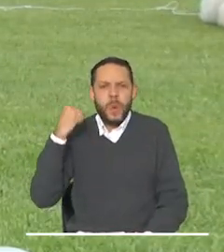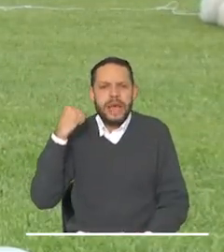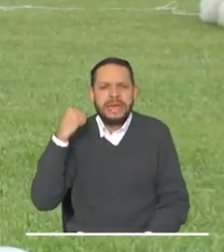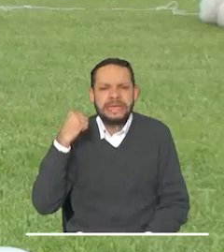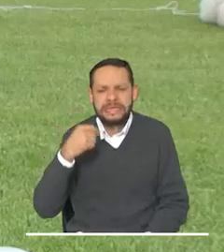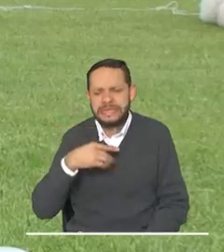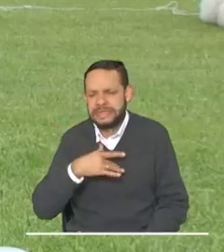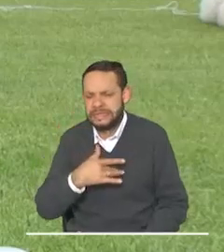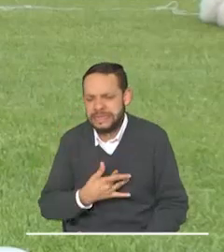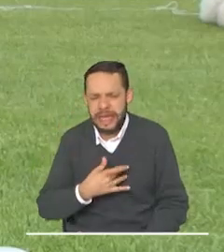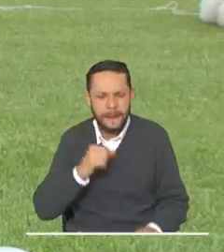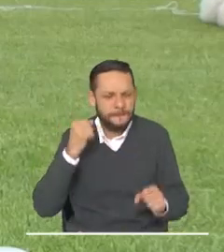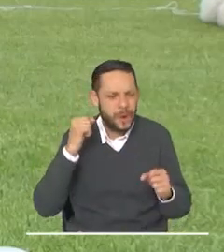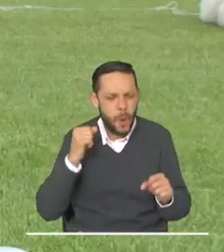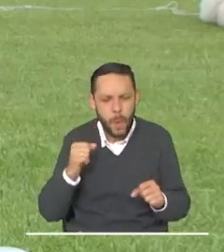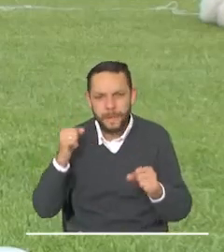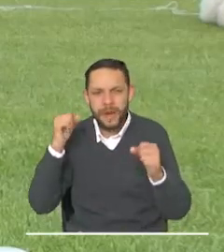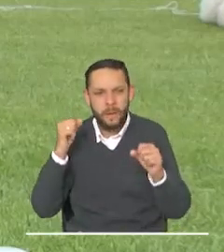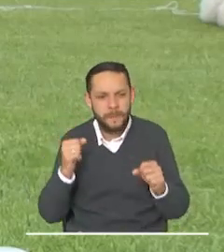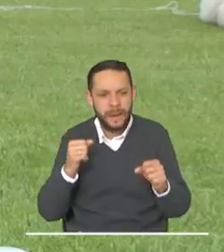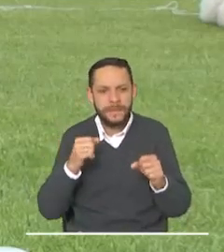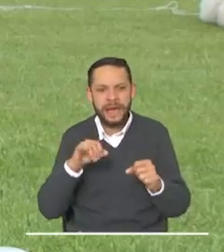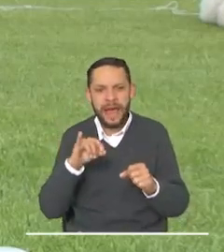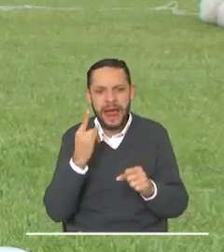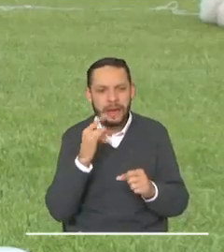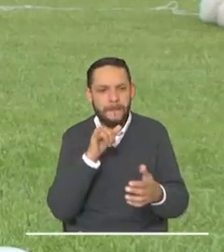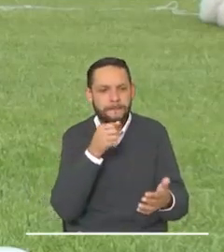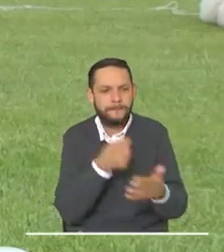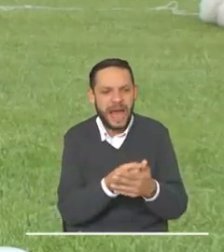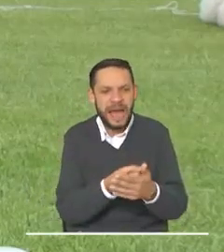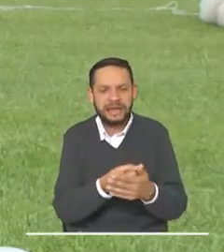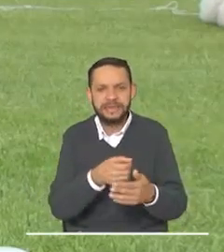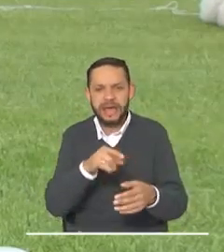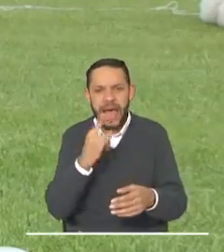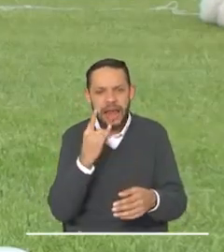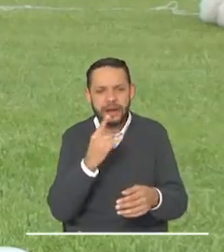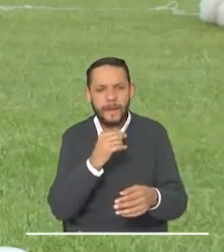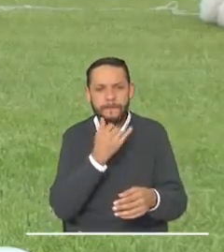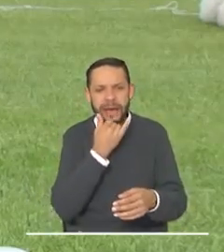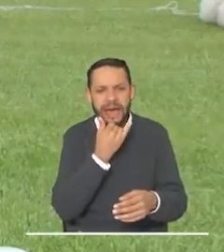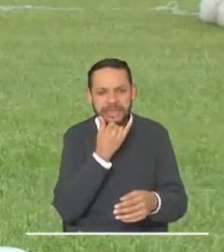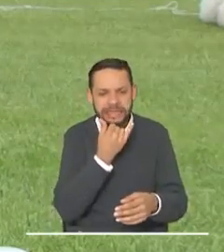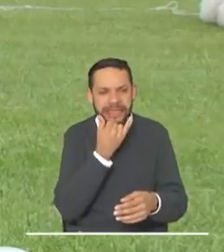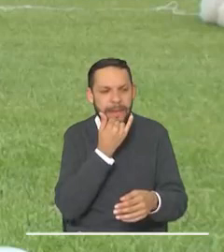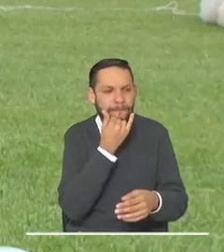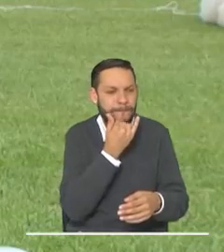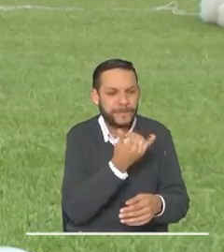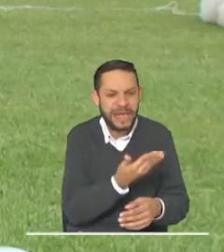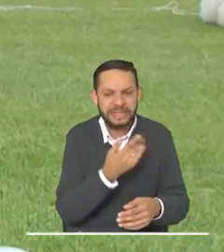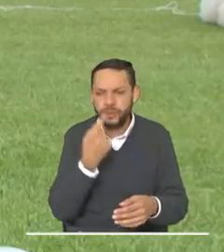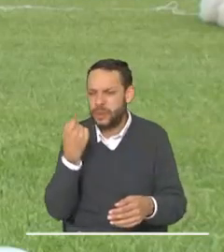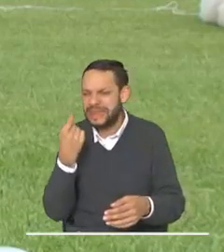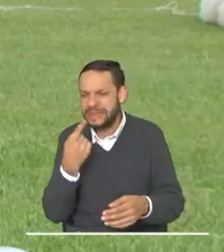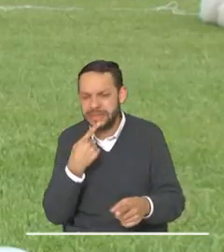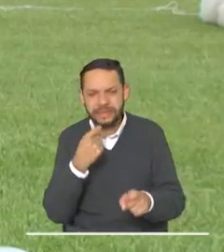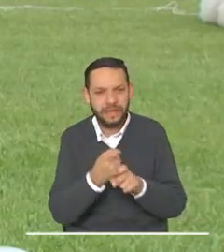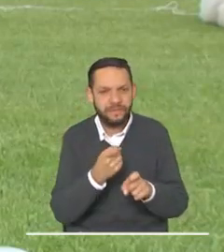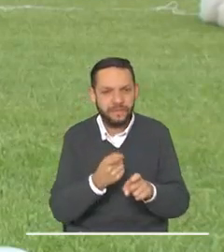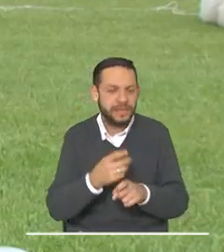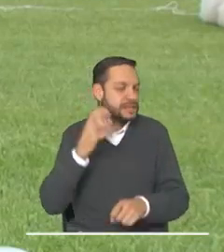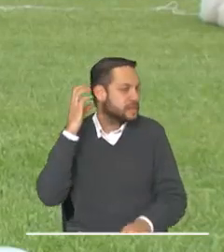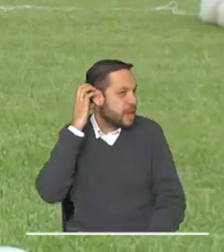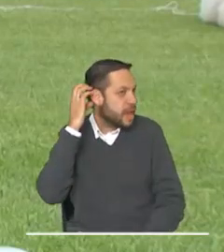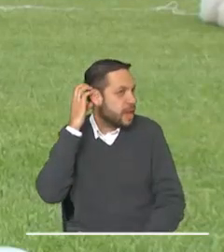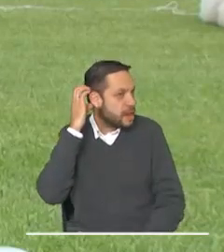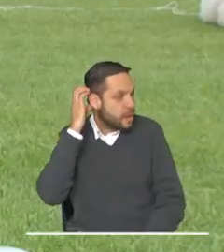pánico y mi mente me está diciendo que algo me va a pasar Pero reconozco desde mi conciencia que simplemente mi mente me está engañando